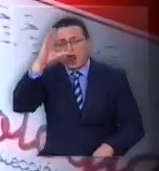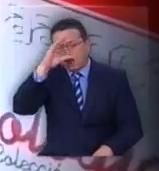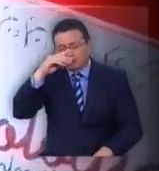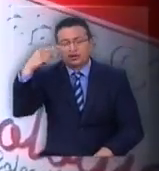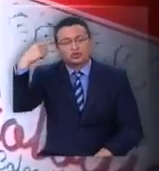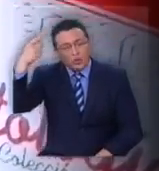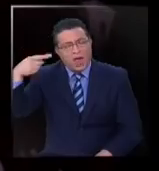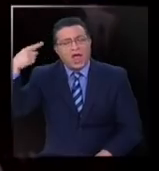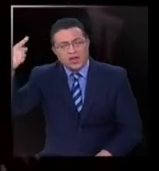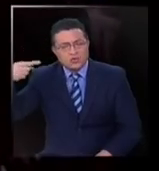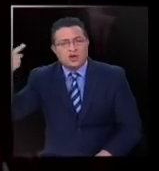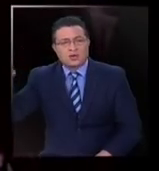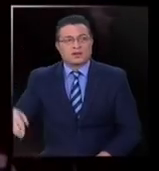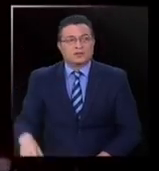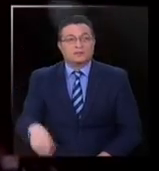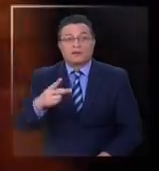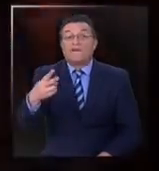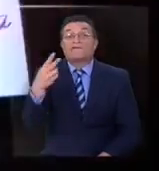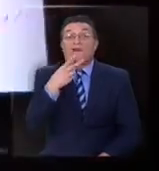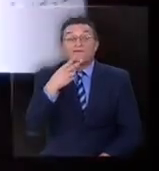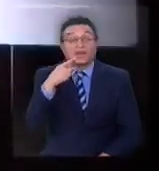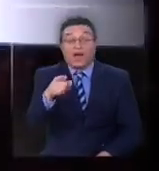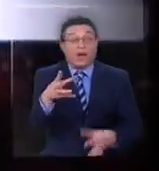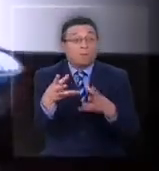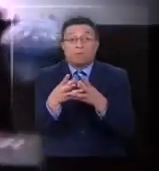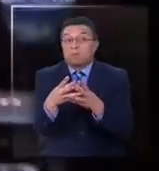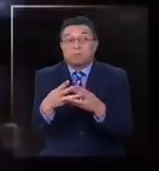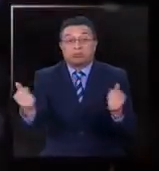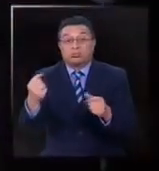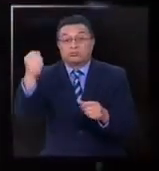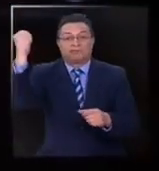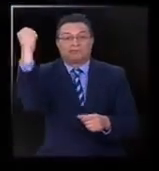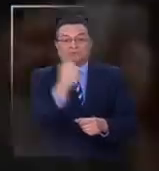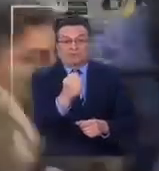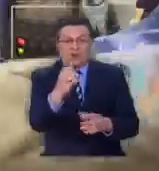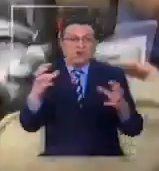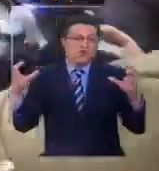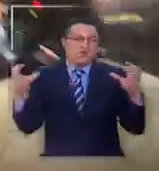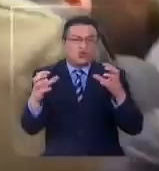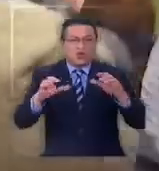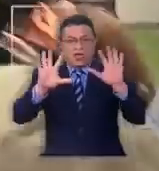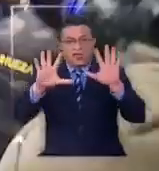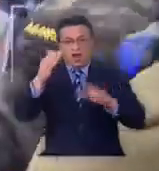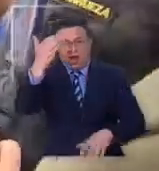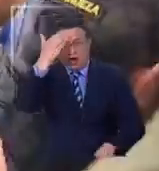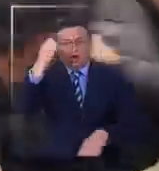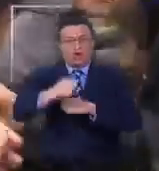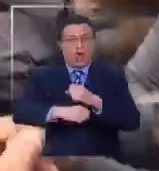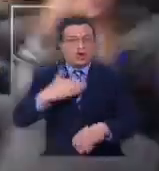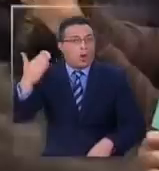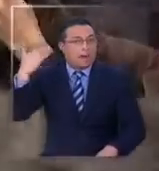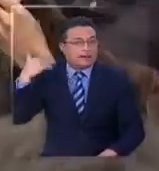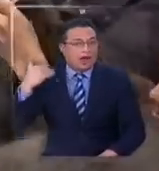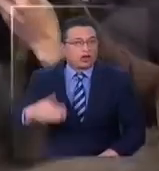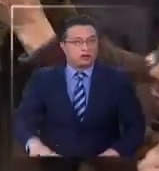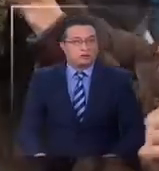noches soñando. Una vida que se extinguió con un crimen alevoso y brutal el 10 de agosto del año pasado.